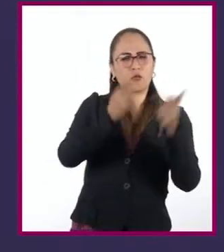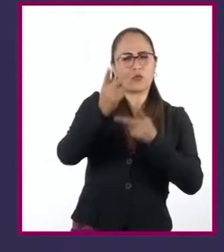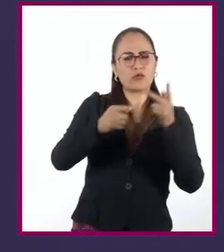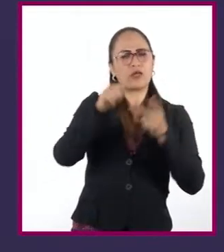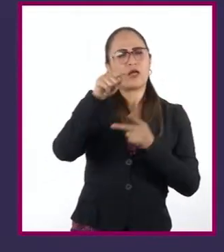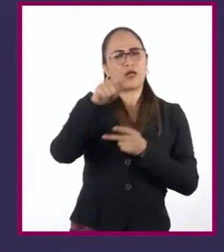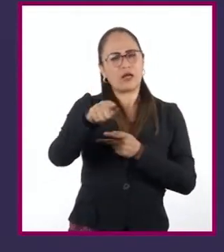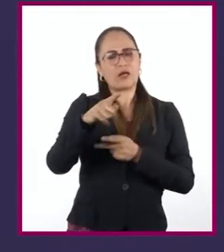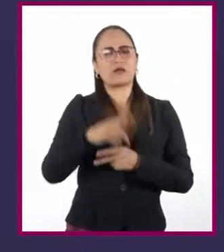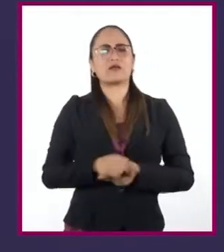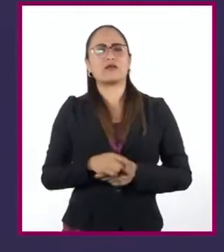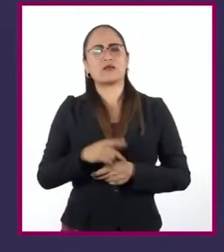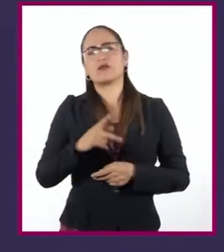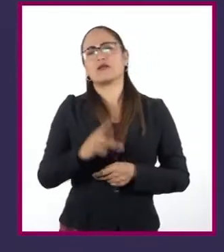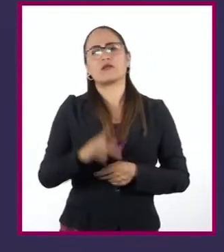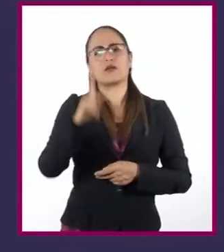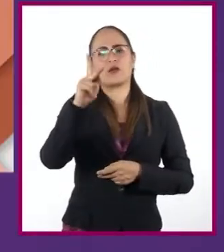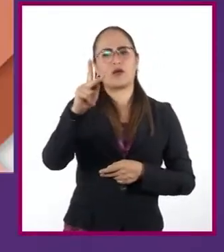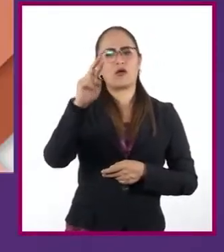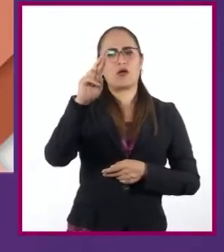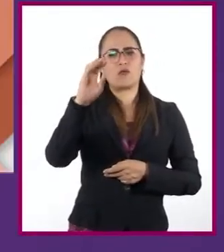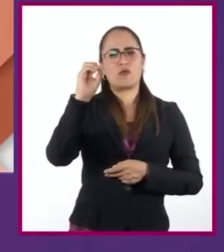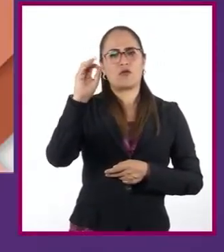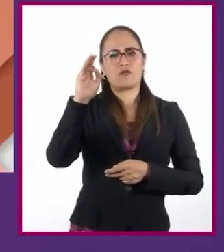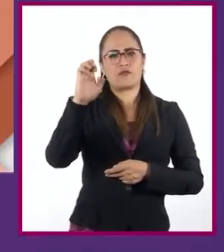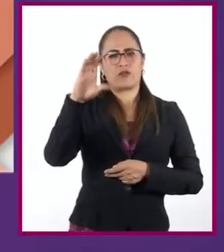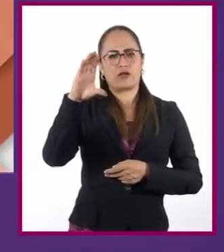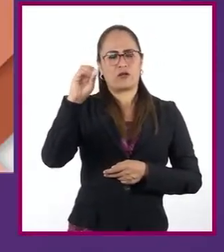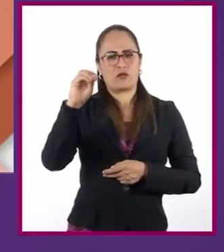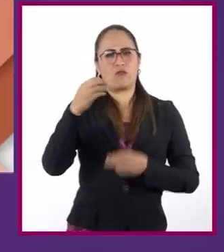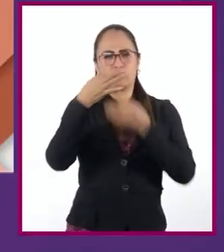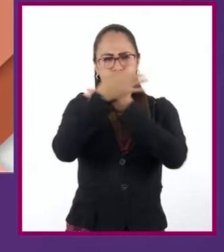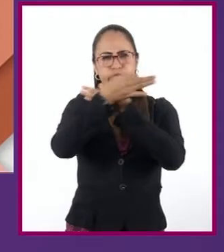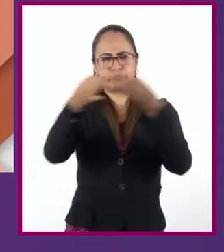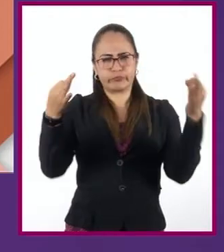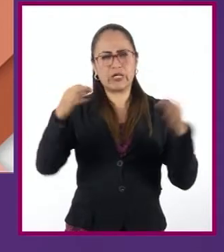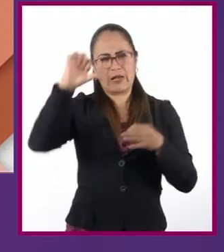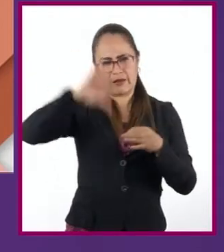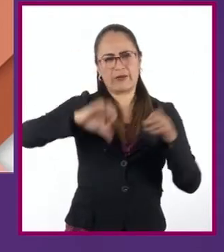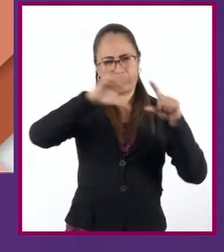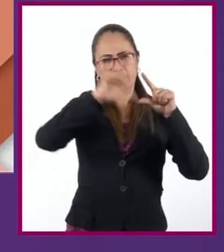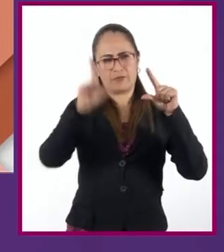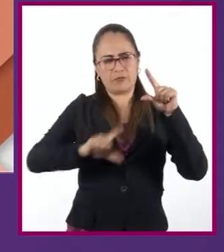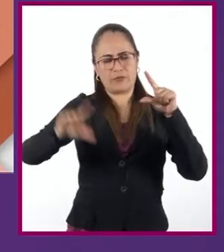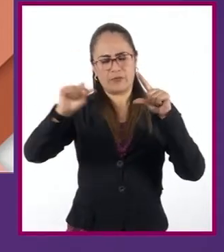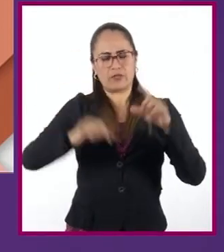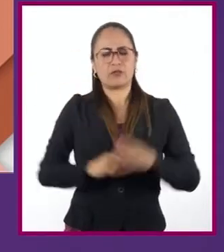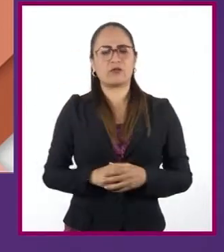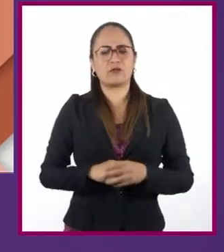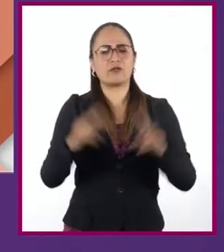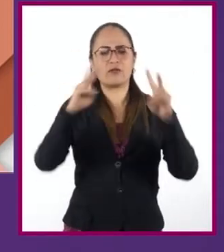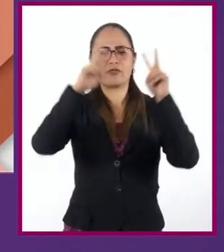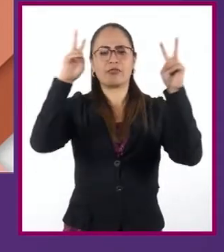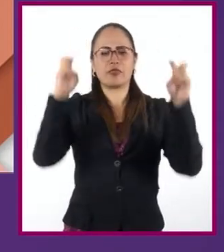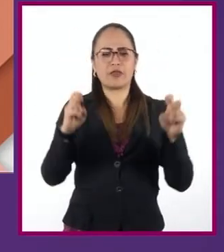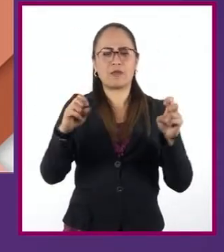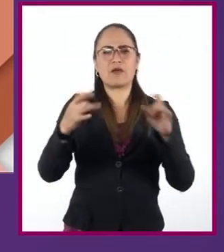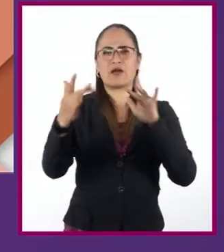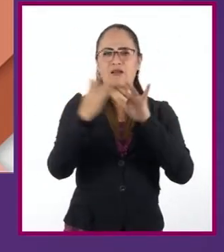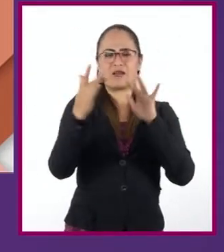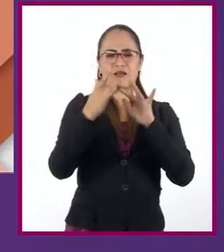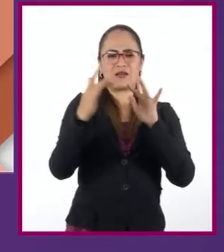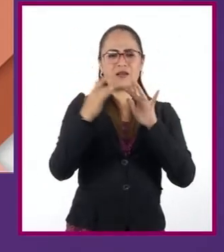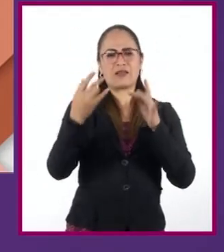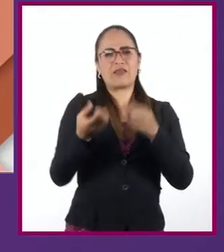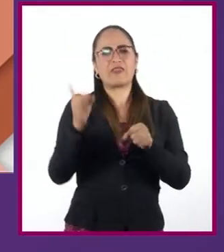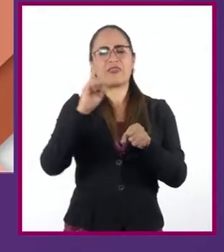de la Procuraduría Federal del Consumidor, Profeco, de nuestro país, y se titula Sondeo en línea sobre el